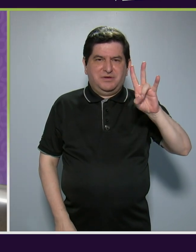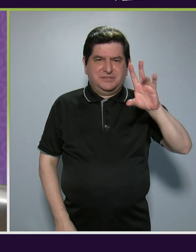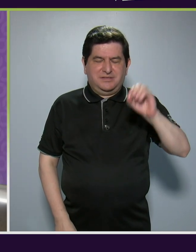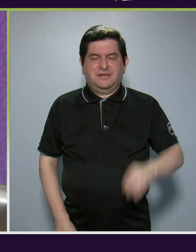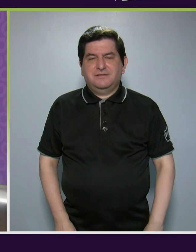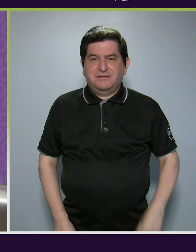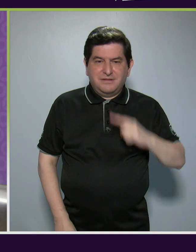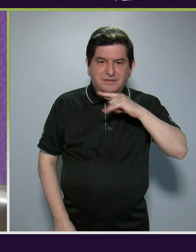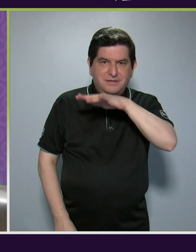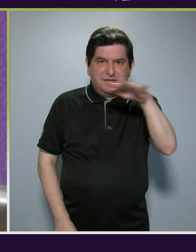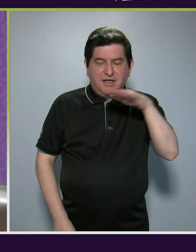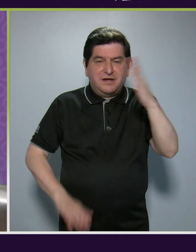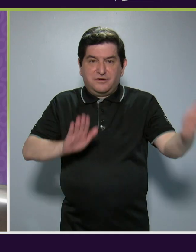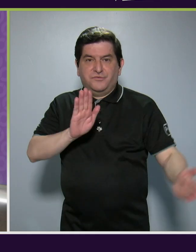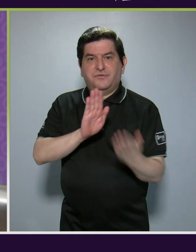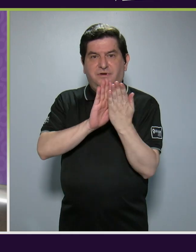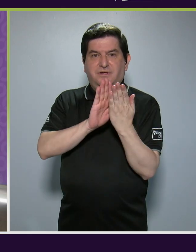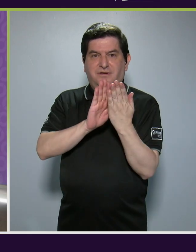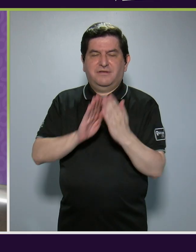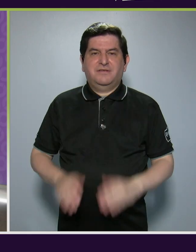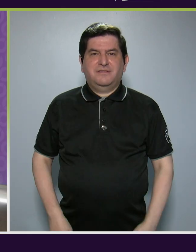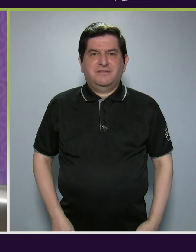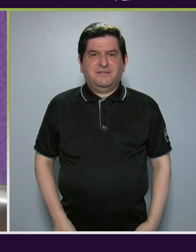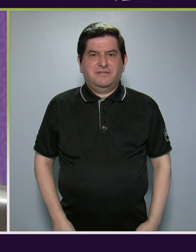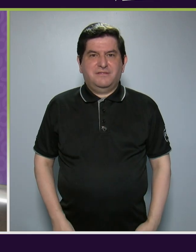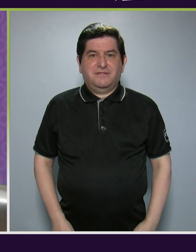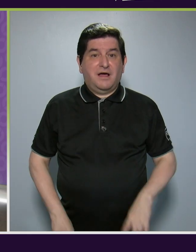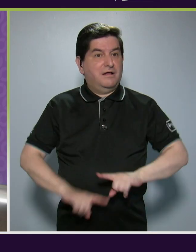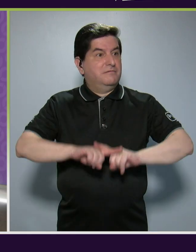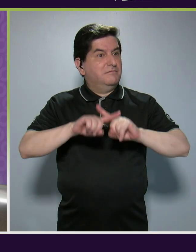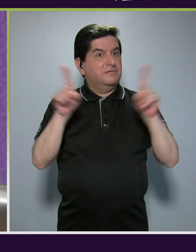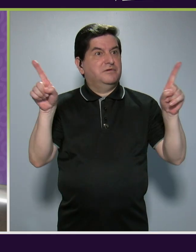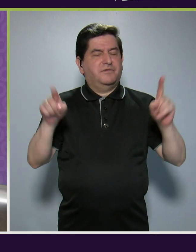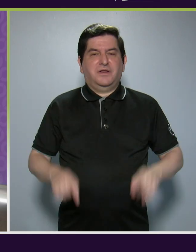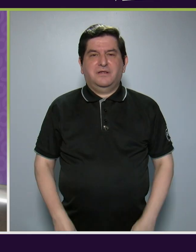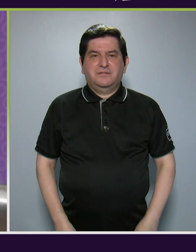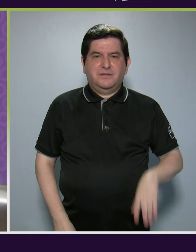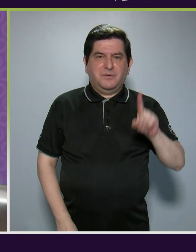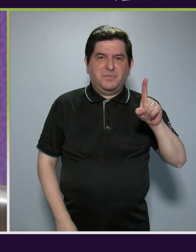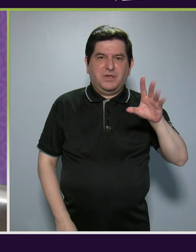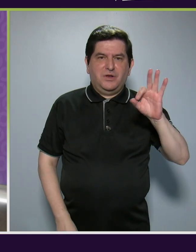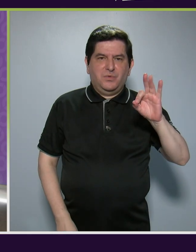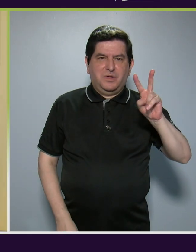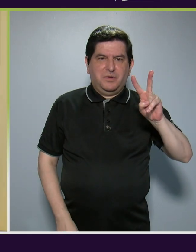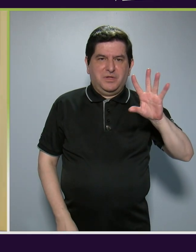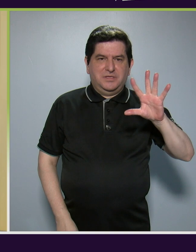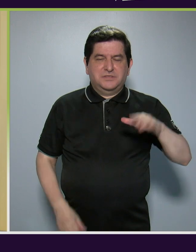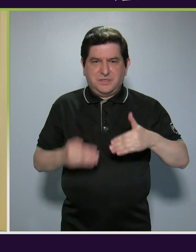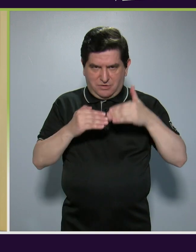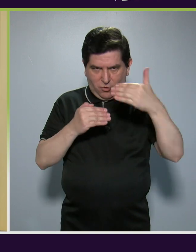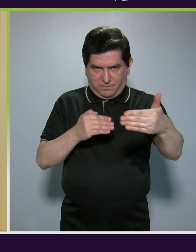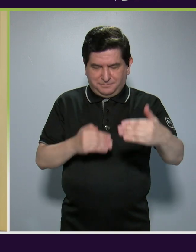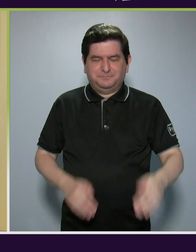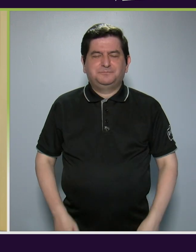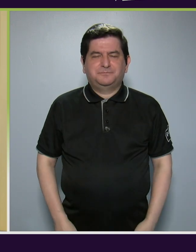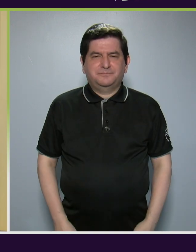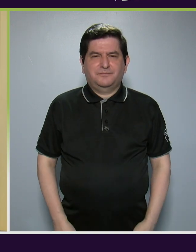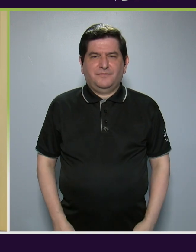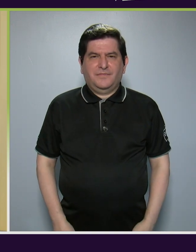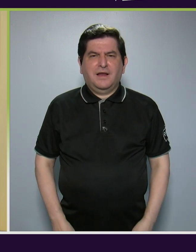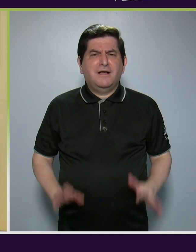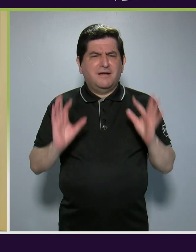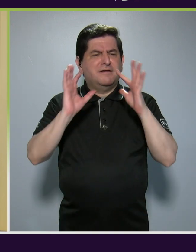la cual ellos se vieron enfrentados o se están viendo enfrentados fue muy diferente a los de 1925 en adelante. Y eso tiene que ver en